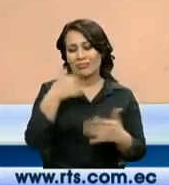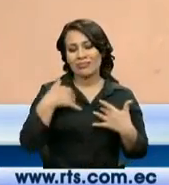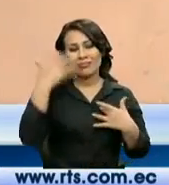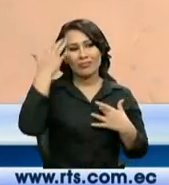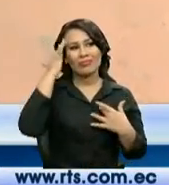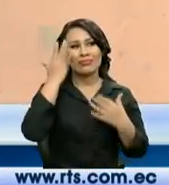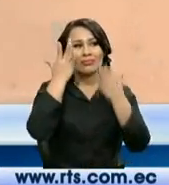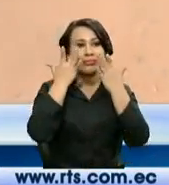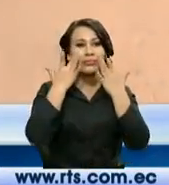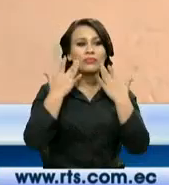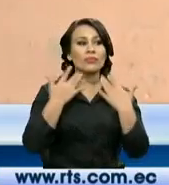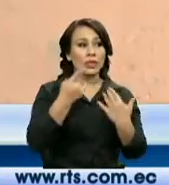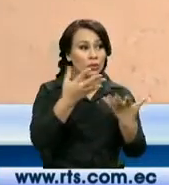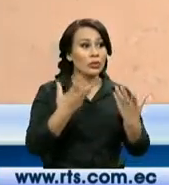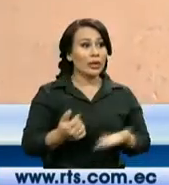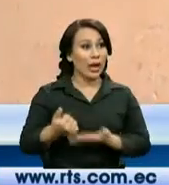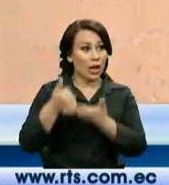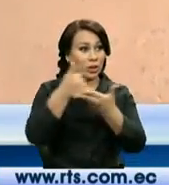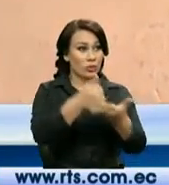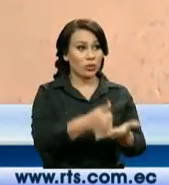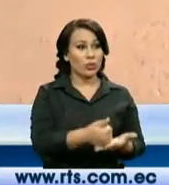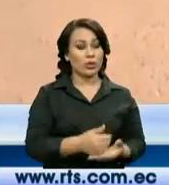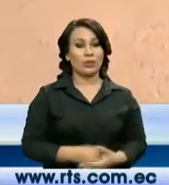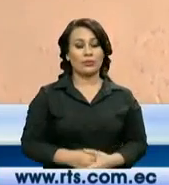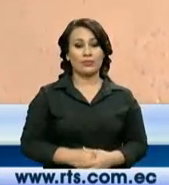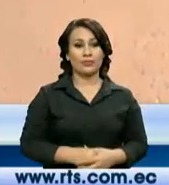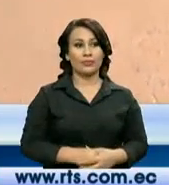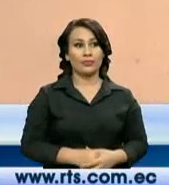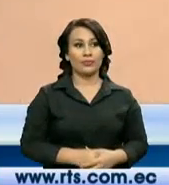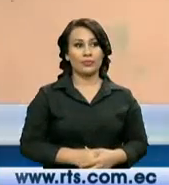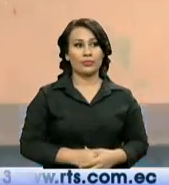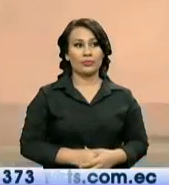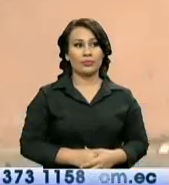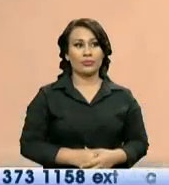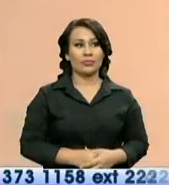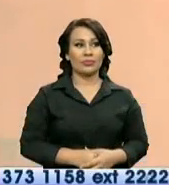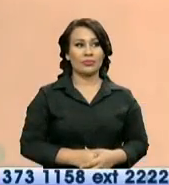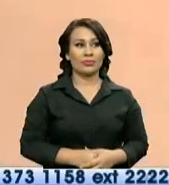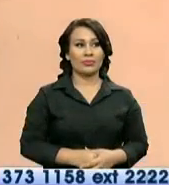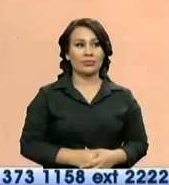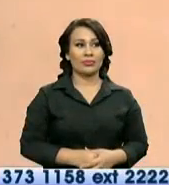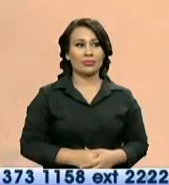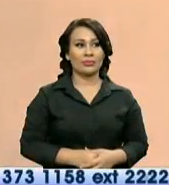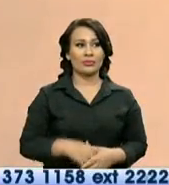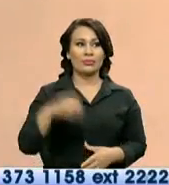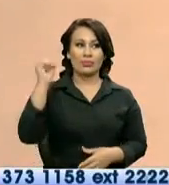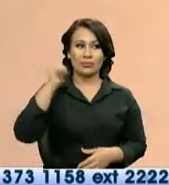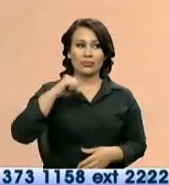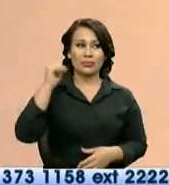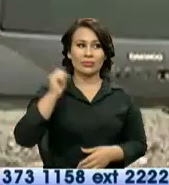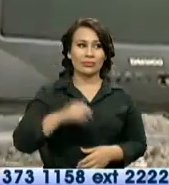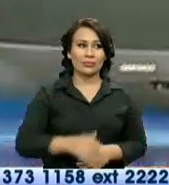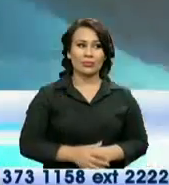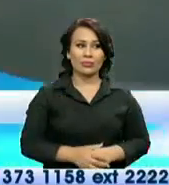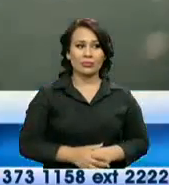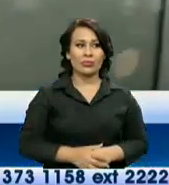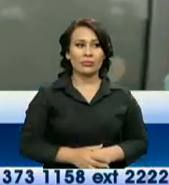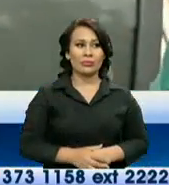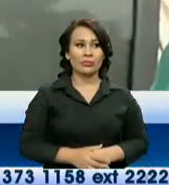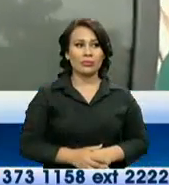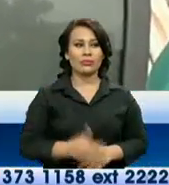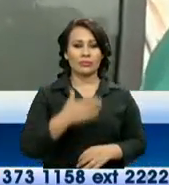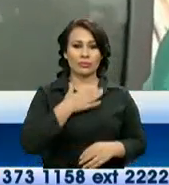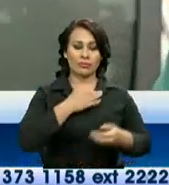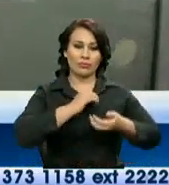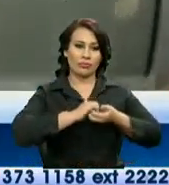juro. De pronto pide solidaridad, esto, de pronto la solidaridad de las personas que nos ayudan para hacer esto. con donde mi amiga